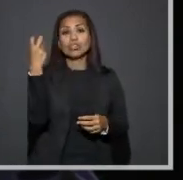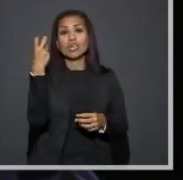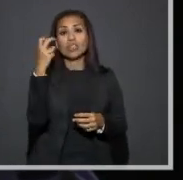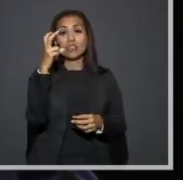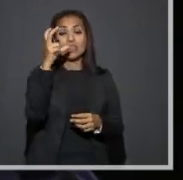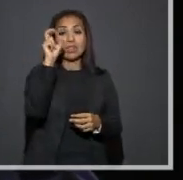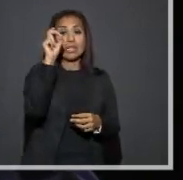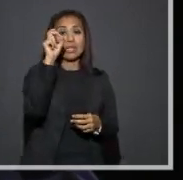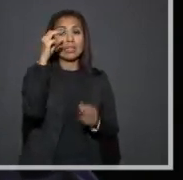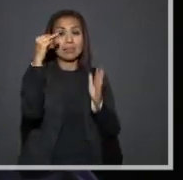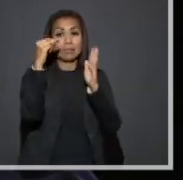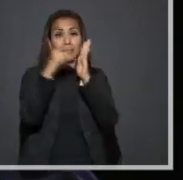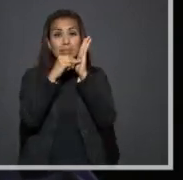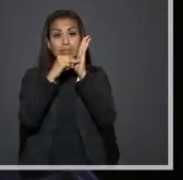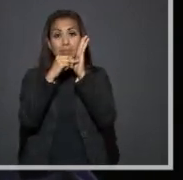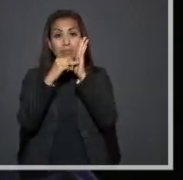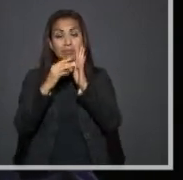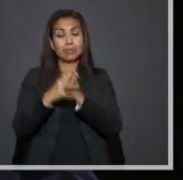230 mil